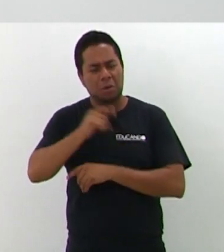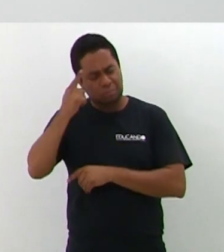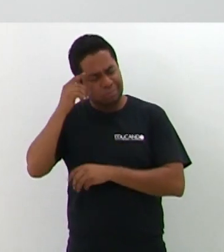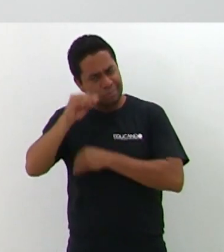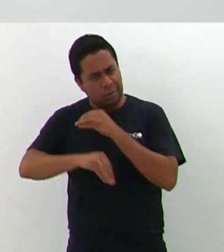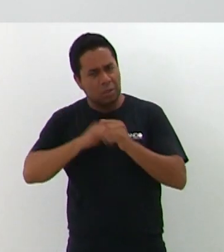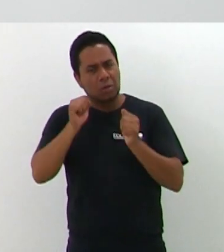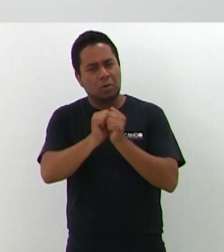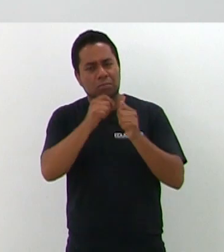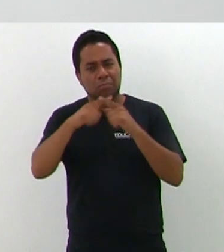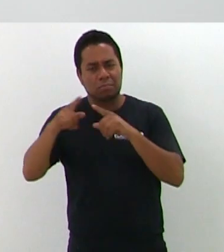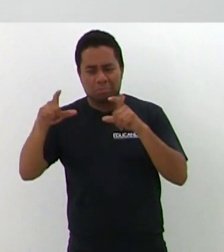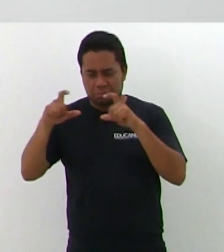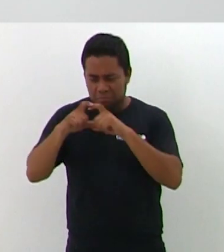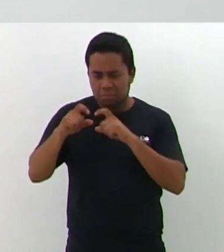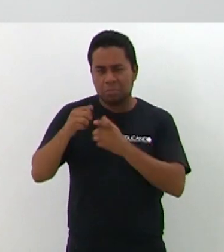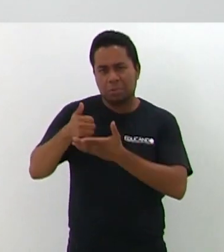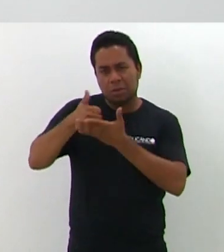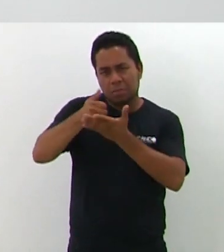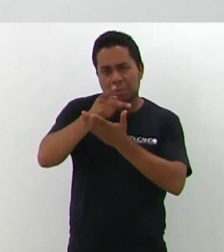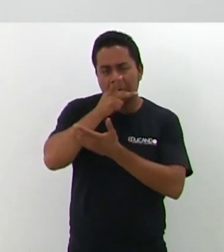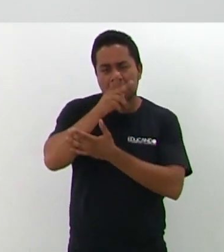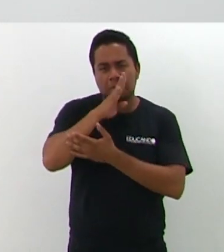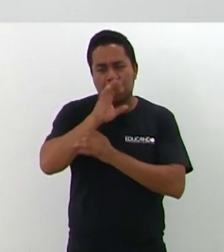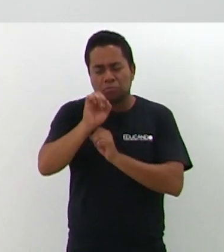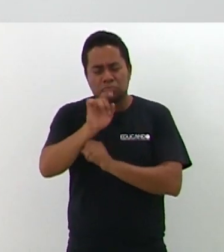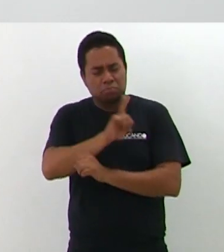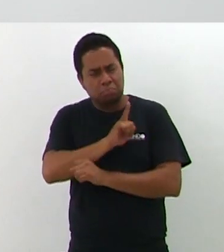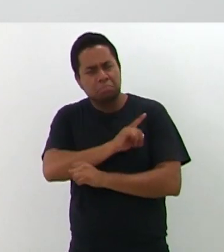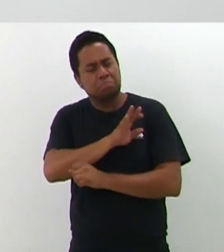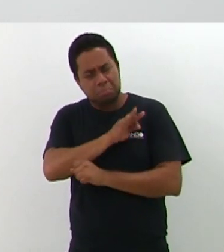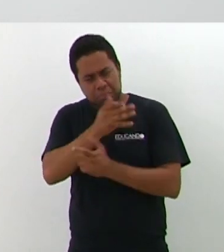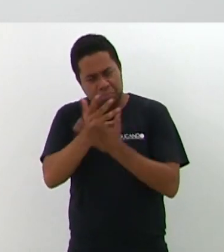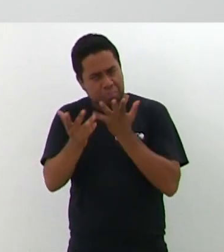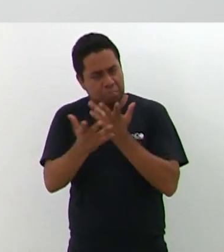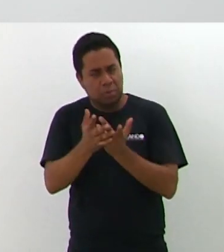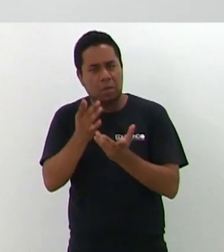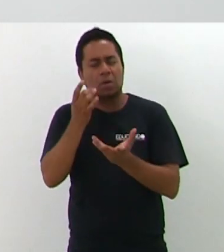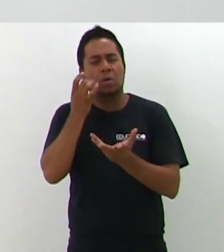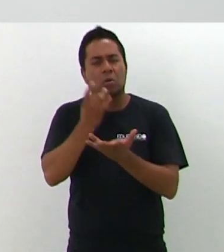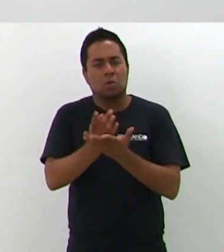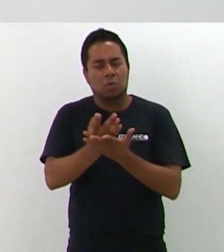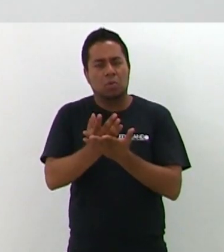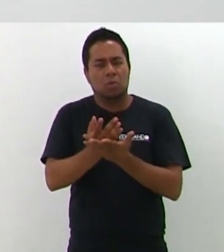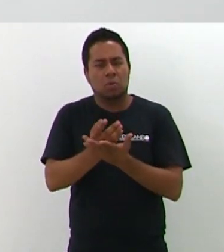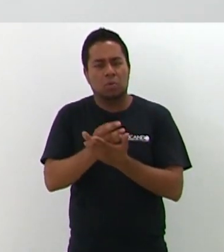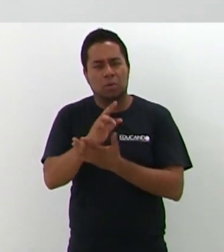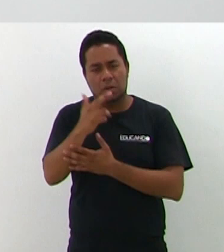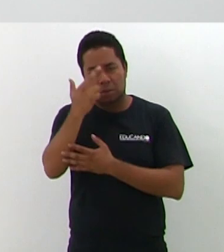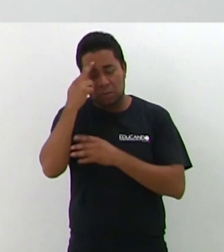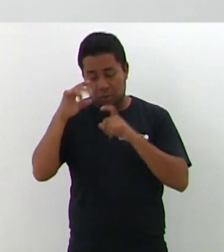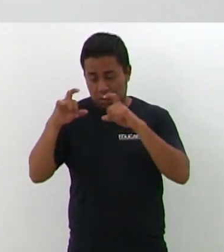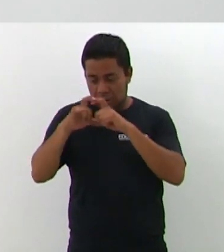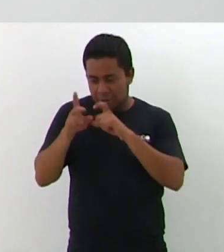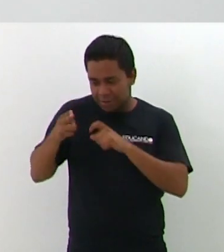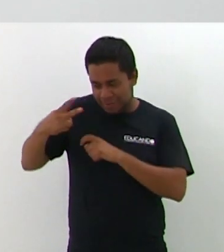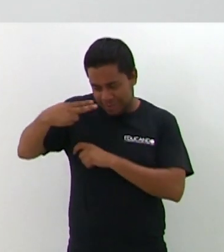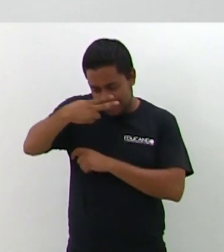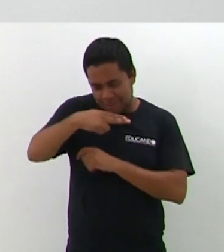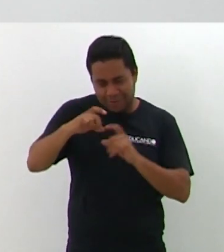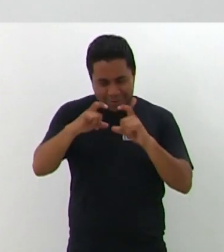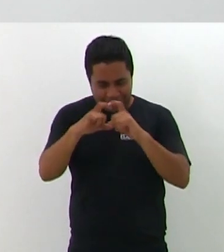con tarjetas, con ayuda de papá o de mamá, o tú solito las puedes hacer, simplemente recordamos tarjetas